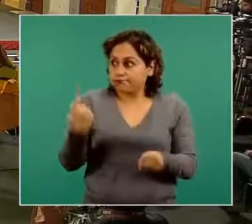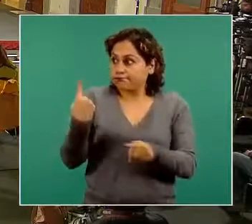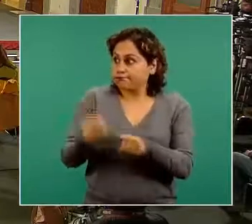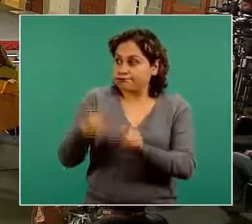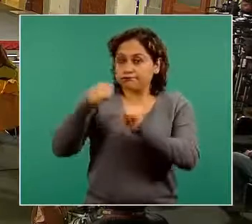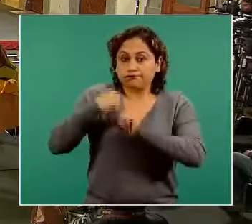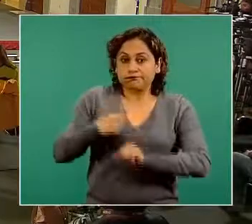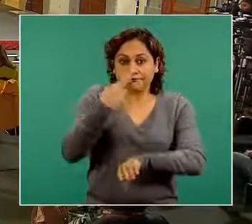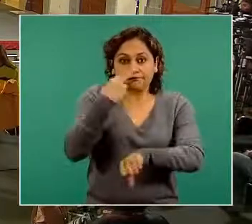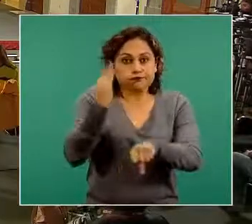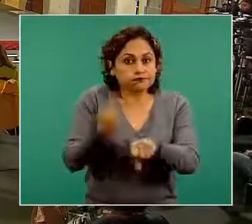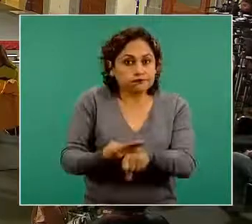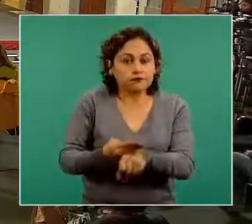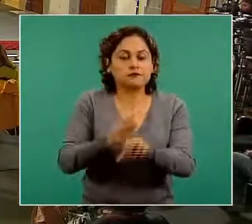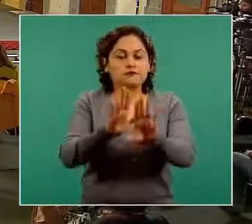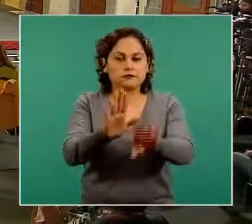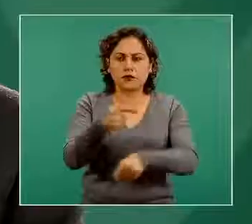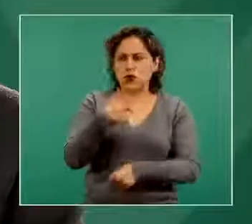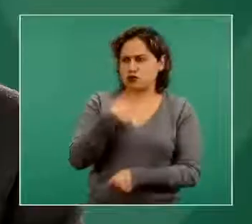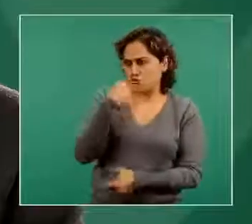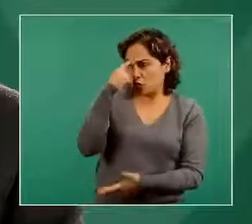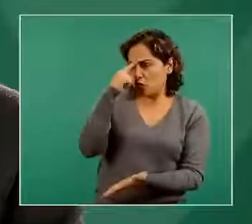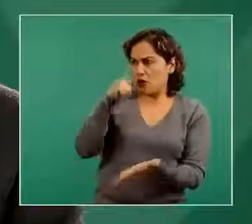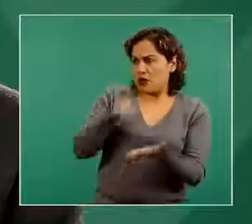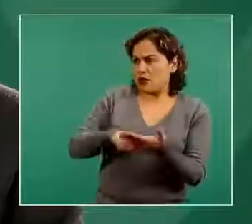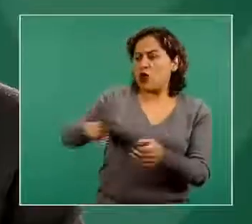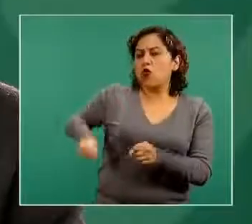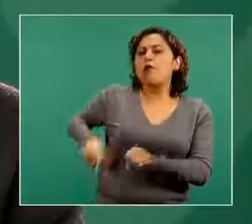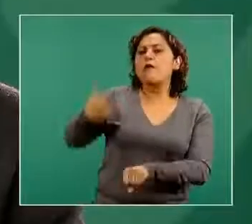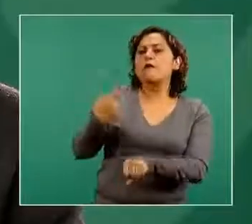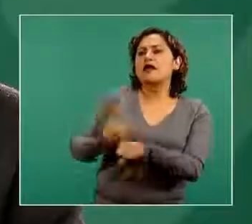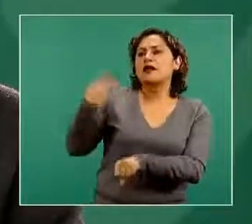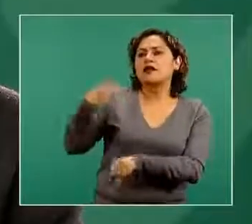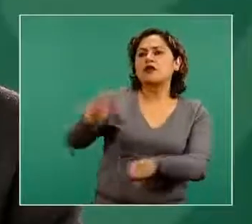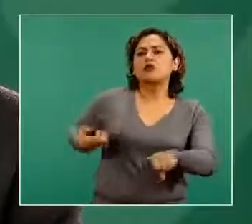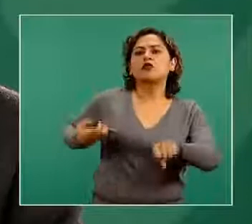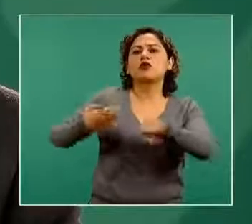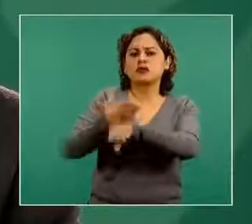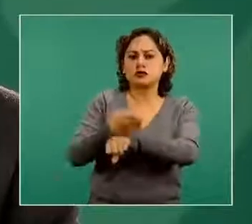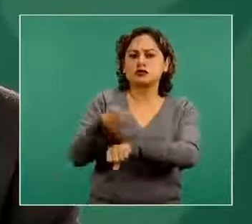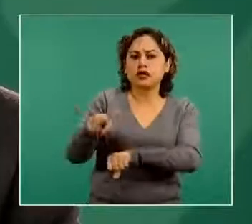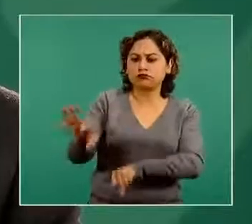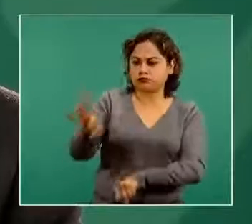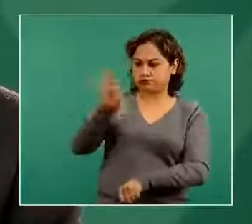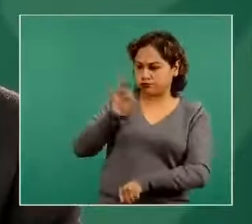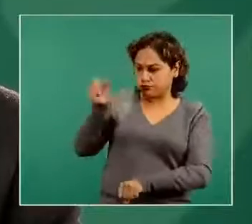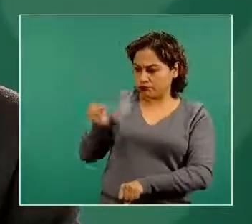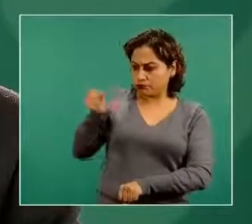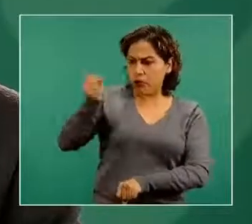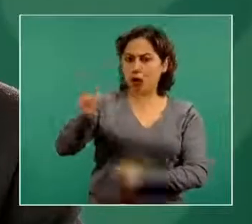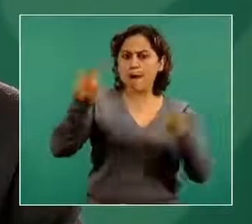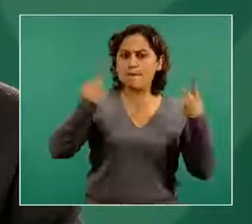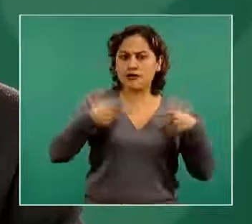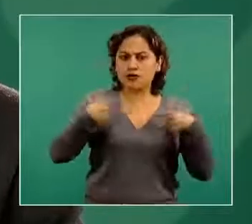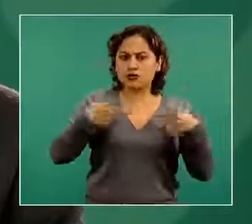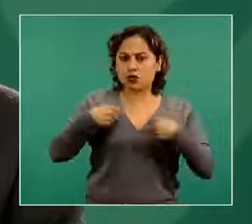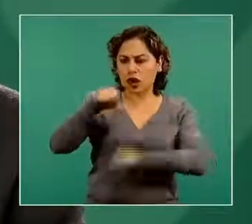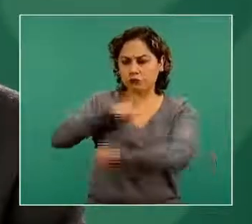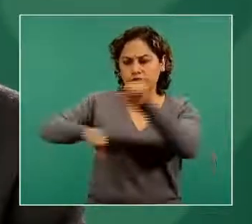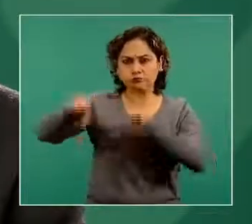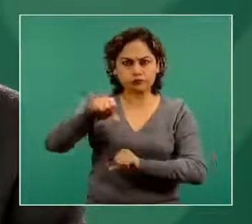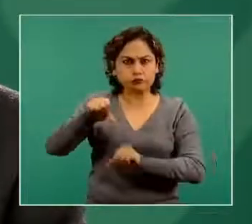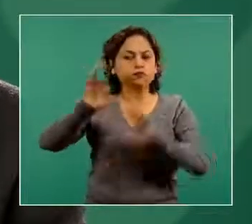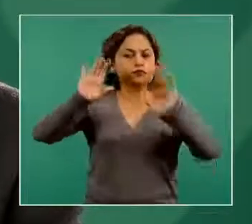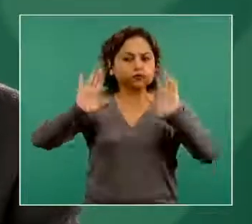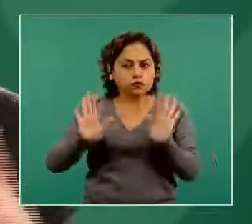Sí, supongo que el gobernador del estado, el gobierno del estado, tendrá bien designar a una persona encargada y seguramente, como suele ocurrir en